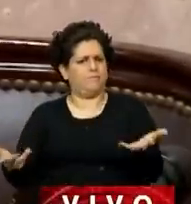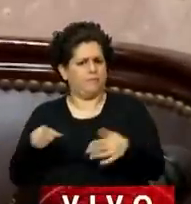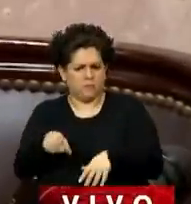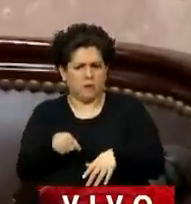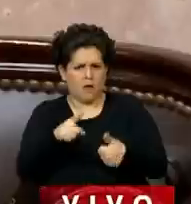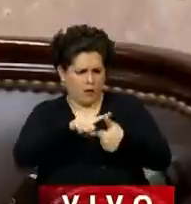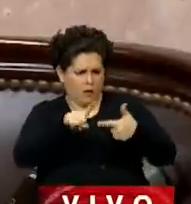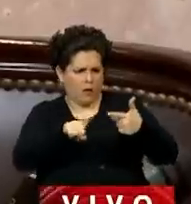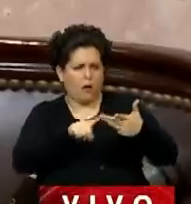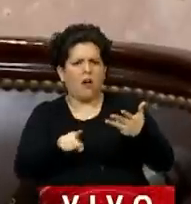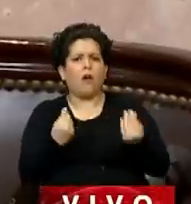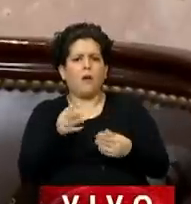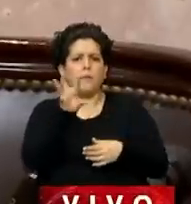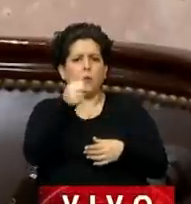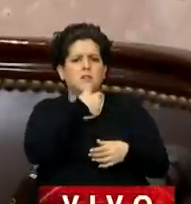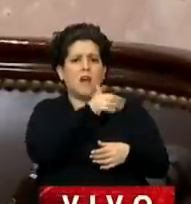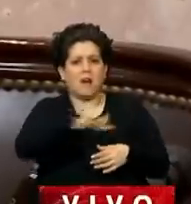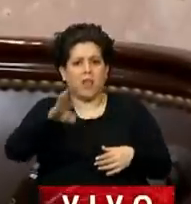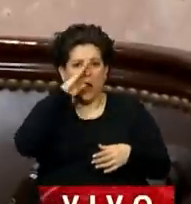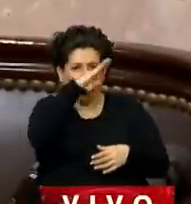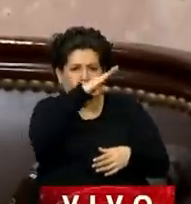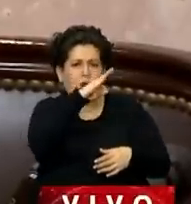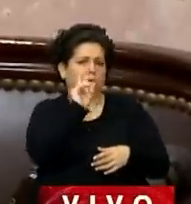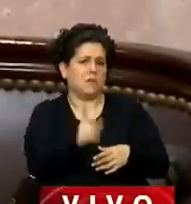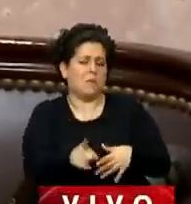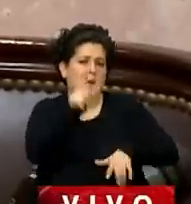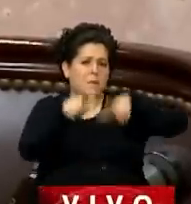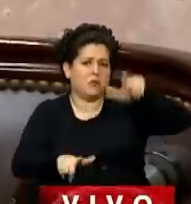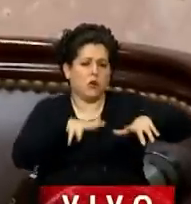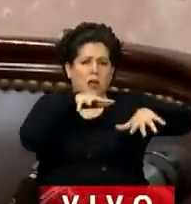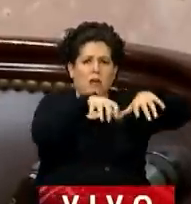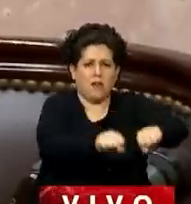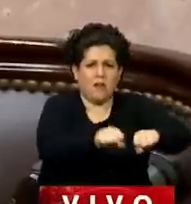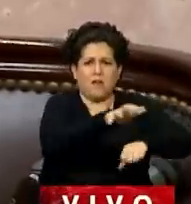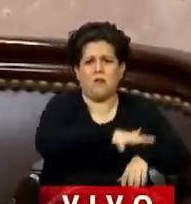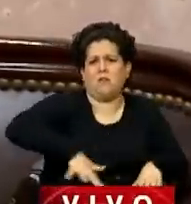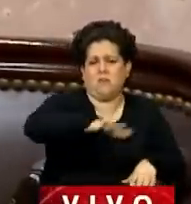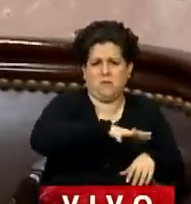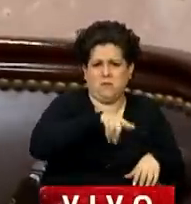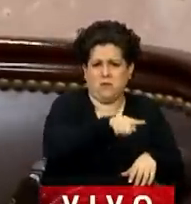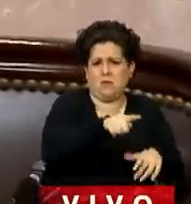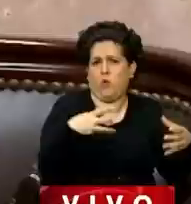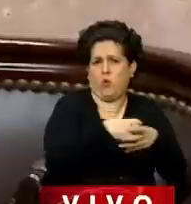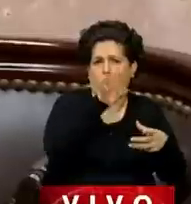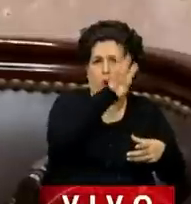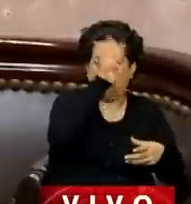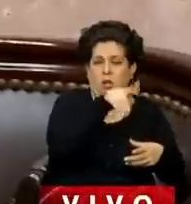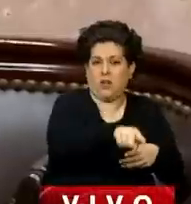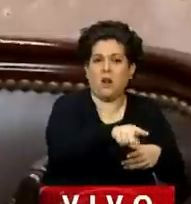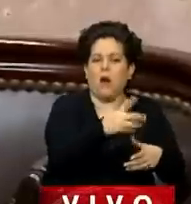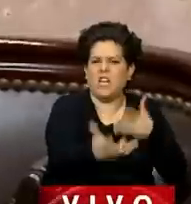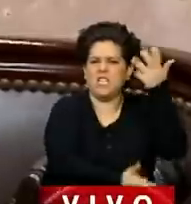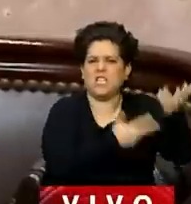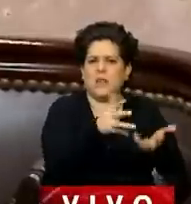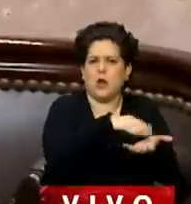pasa en rionegro también los usurpadores de los las kent winkul mapu incendiaron una